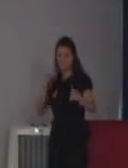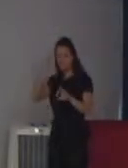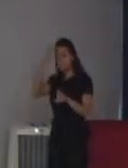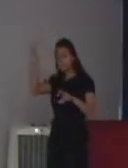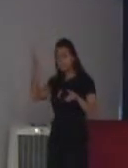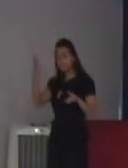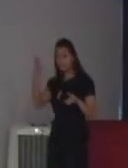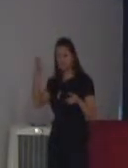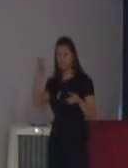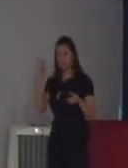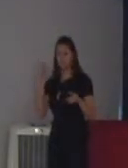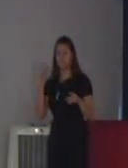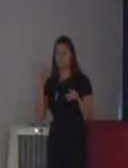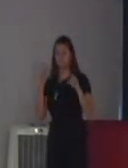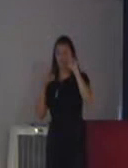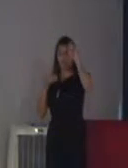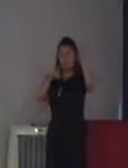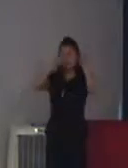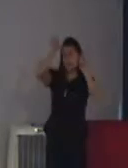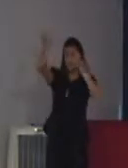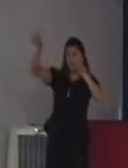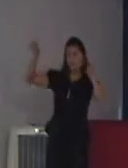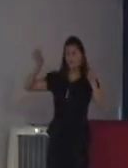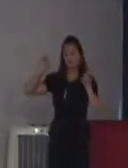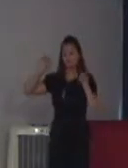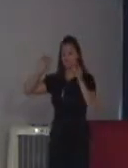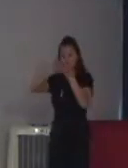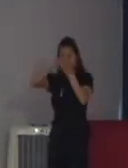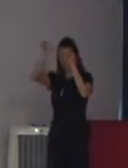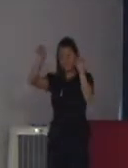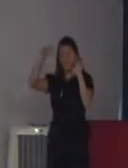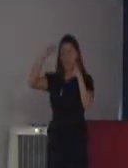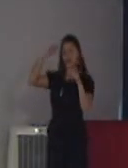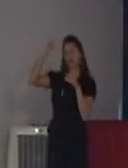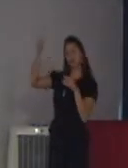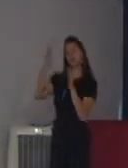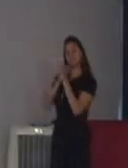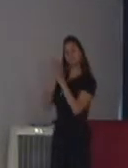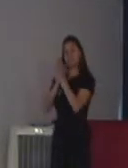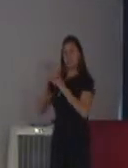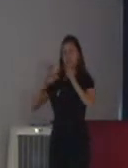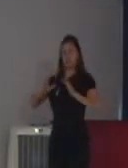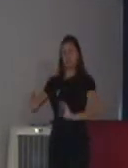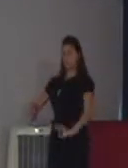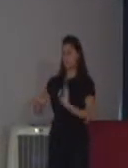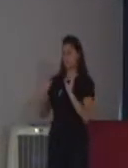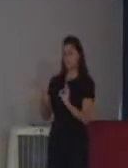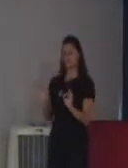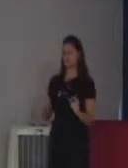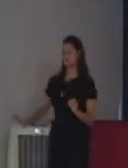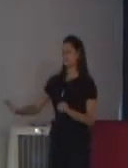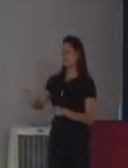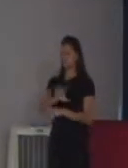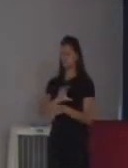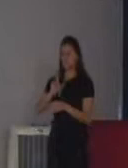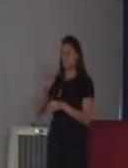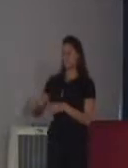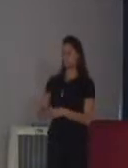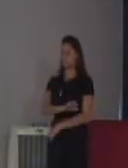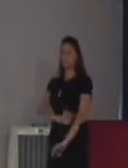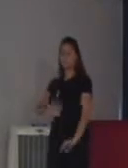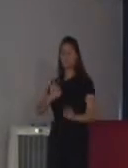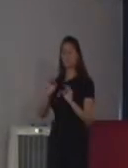efectivamente, en esos lugares en donde se generó la idea de los cuerpos perfectos, las ideas perfectas, la civilización perfecta, pues no hay una